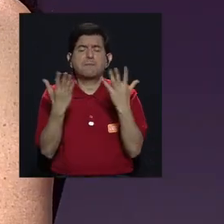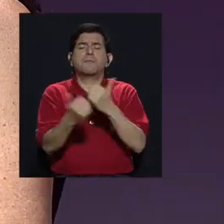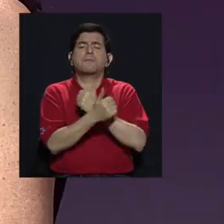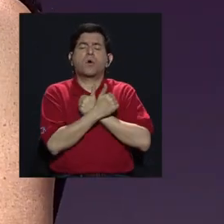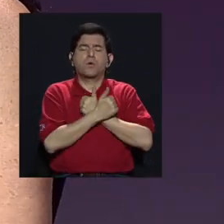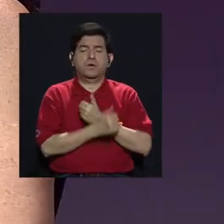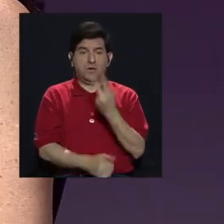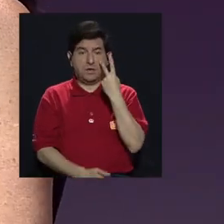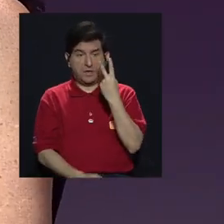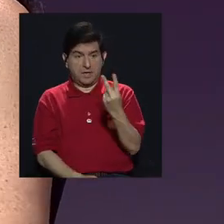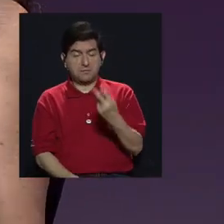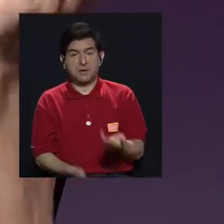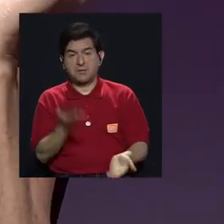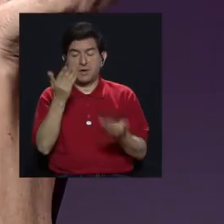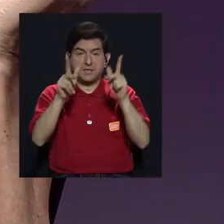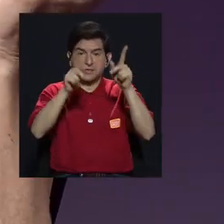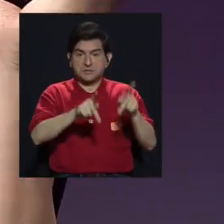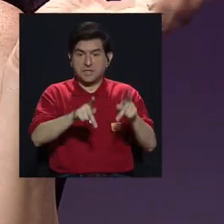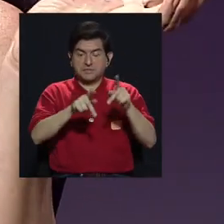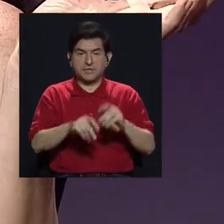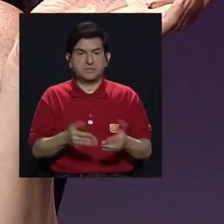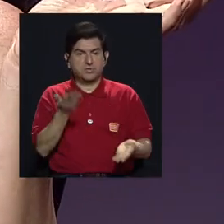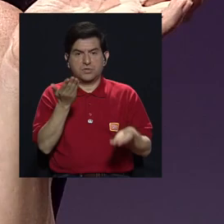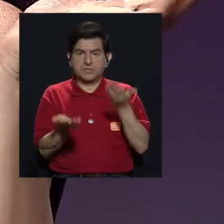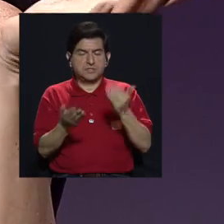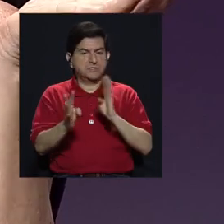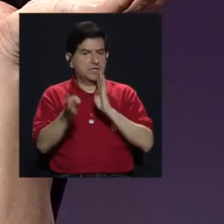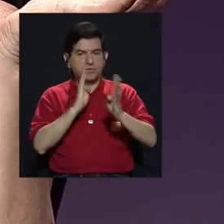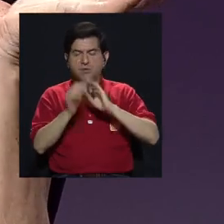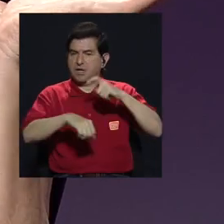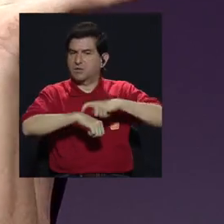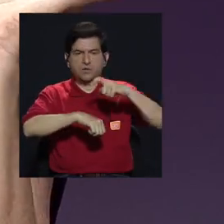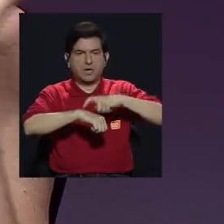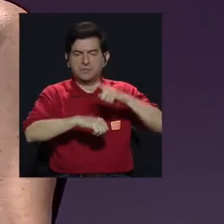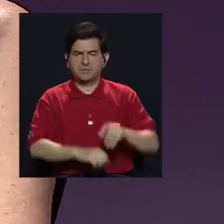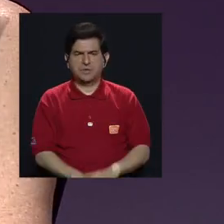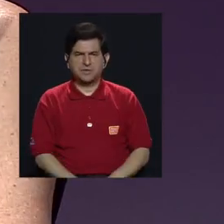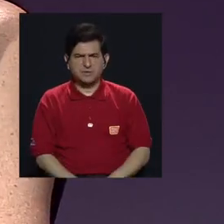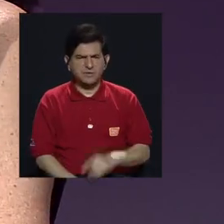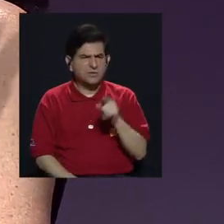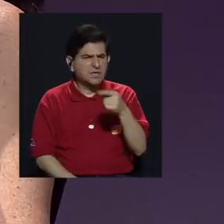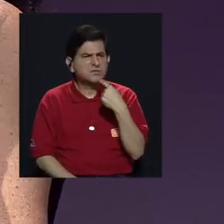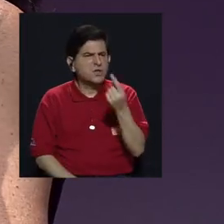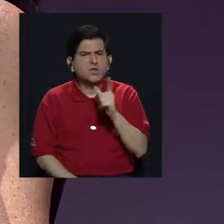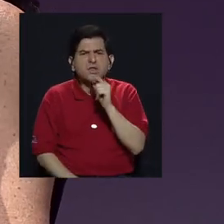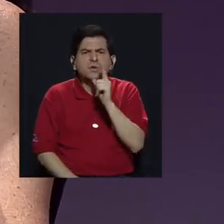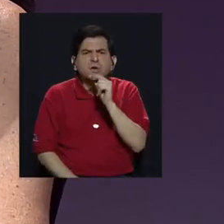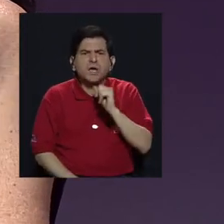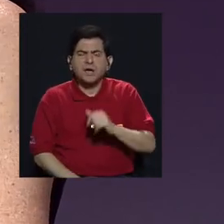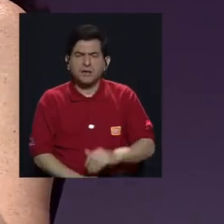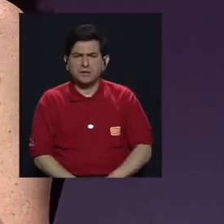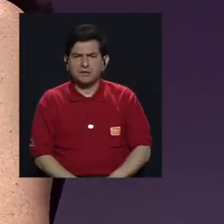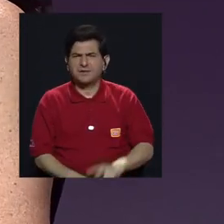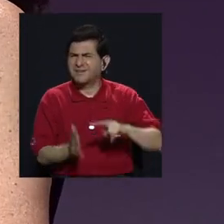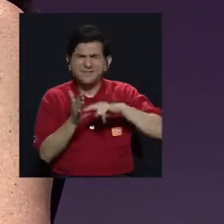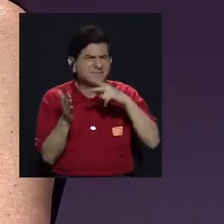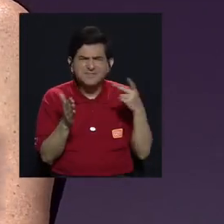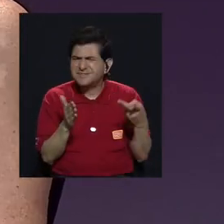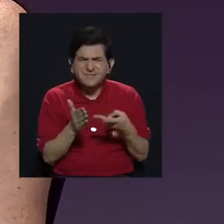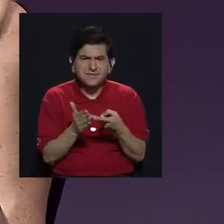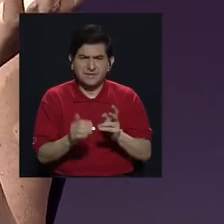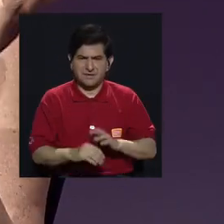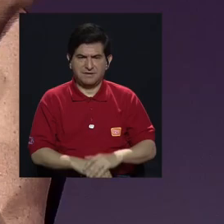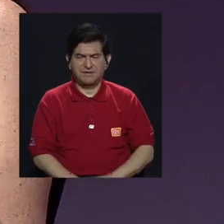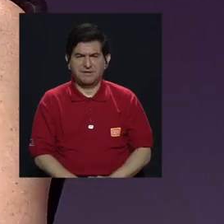me vuelve a ver hasta la gente que no está en la conversación, ¿verdad? A ver, ¿quién dijo eso? ¿Sí? ¿Qué significa eso?